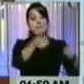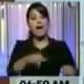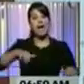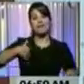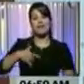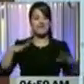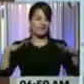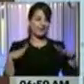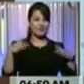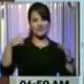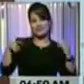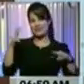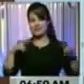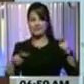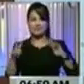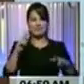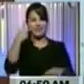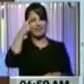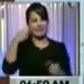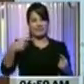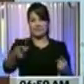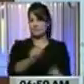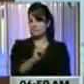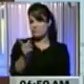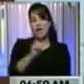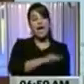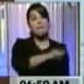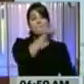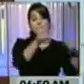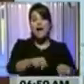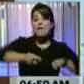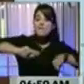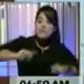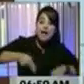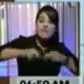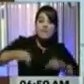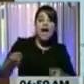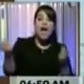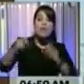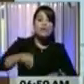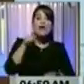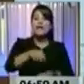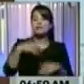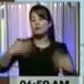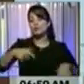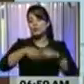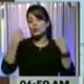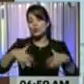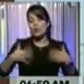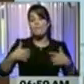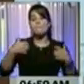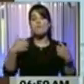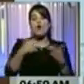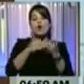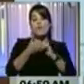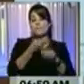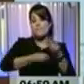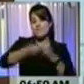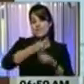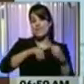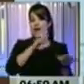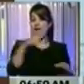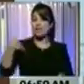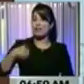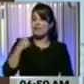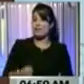de vacaciones a Bariloche hasta 3 días. Va a firmar unos convenios que bastante daño le van a hacer a la economía argentina. ¿Ya cuántos despidos van en Argentina?